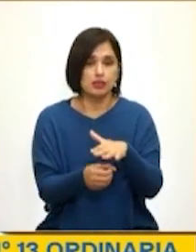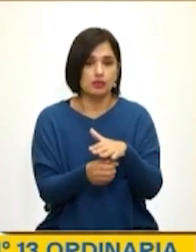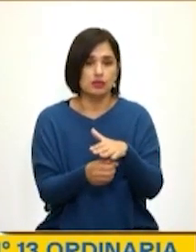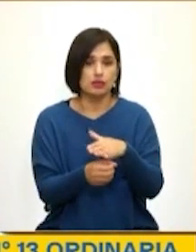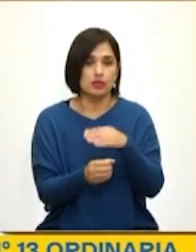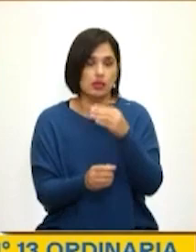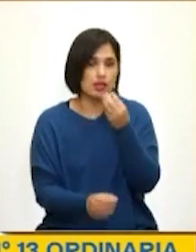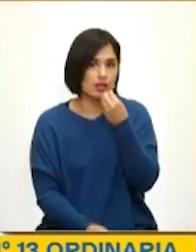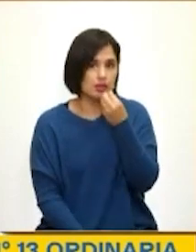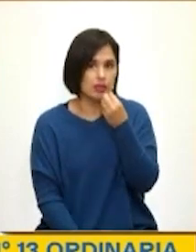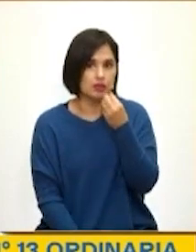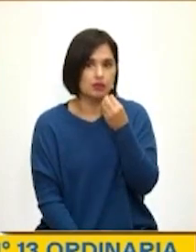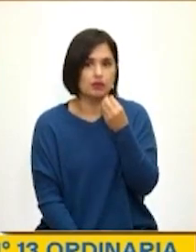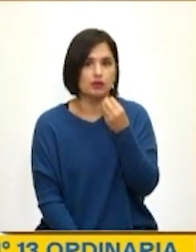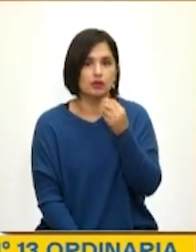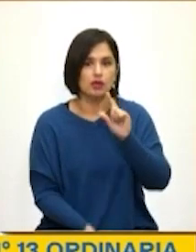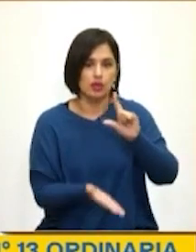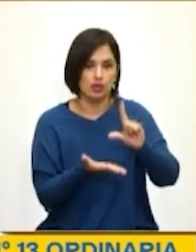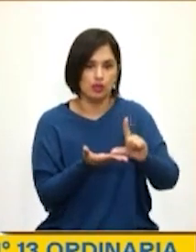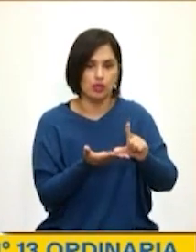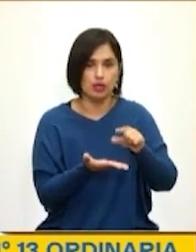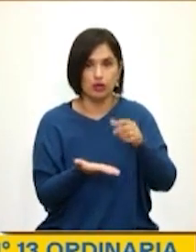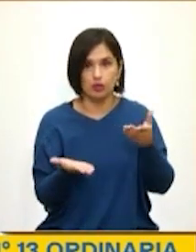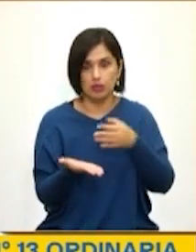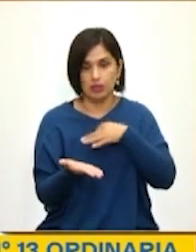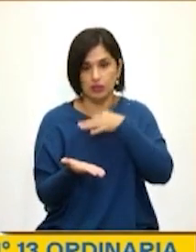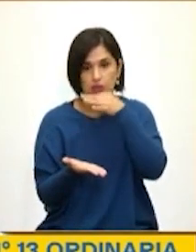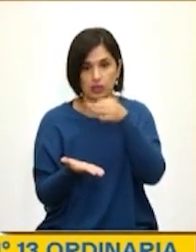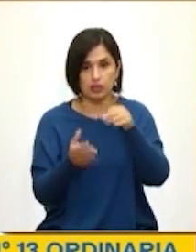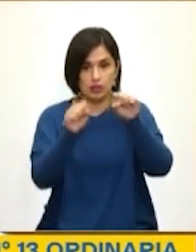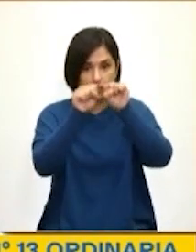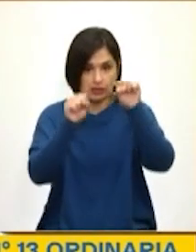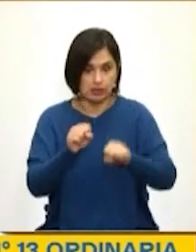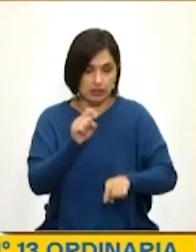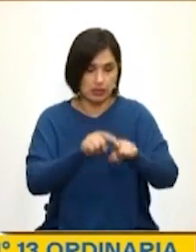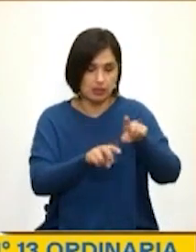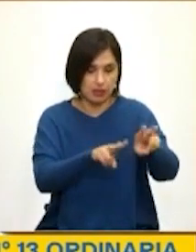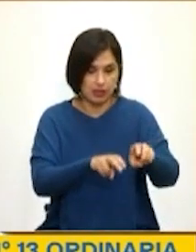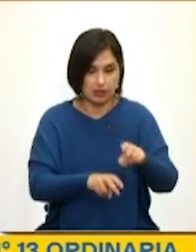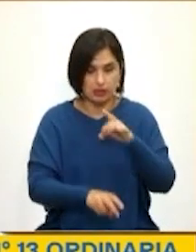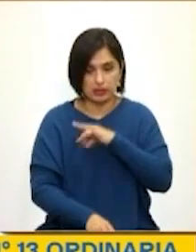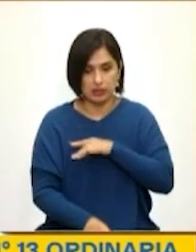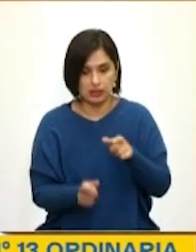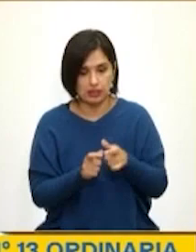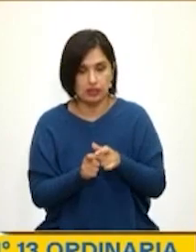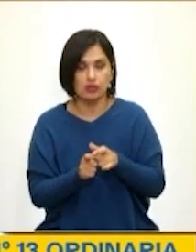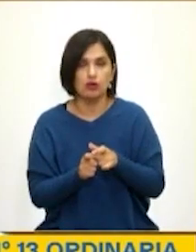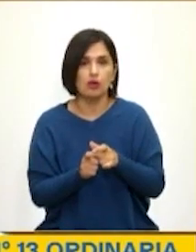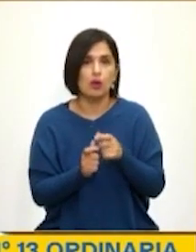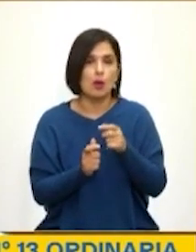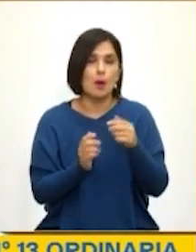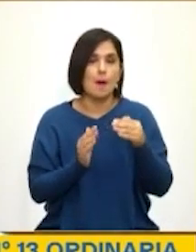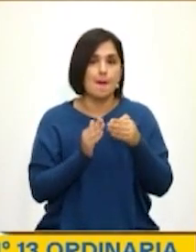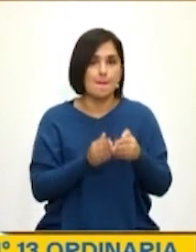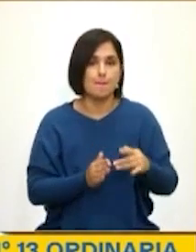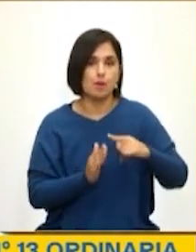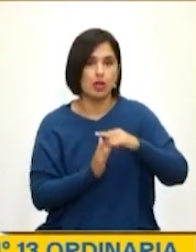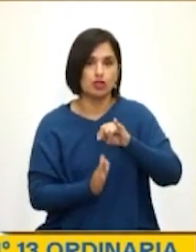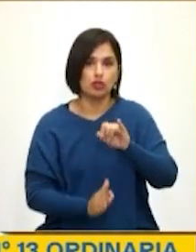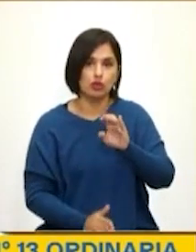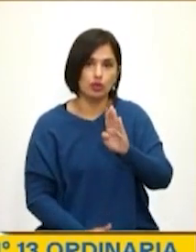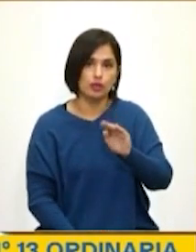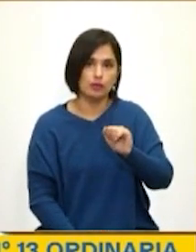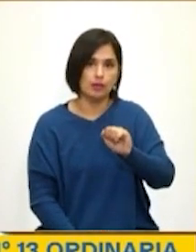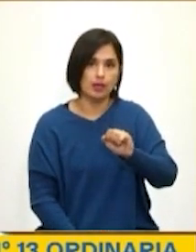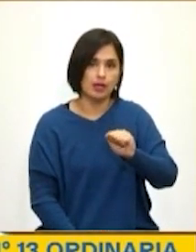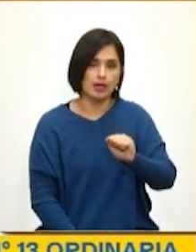alimentos en localidades como las que señalo sistemas agrícolas chile chico en Puerto ibañe en Bahía levican y en Bahía